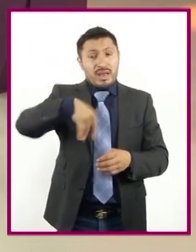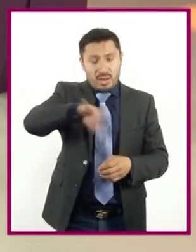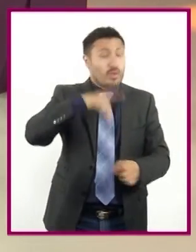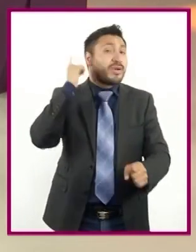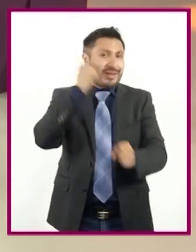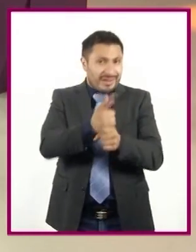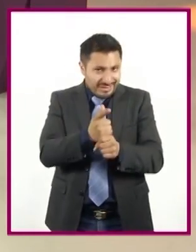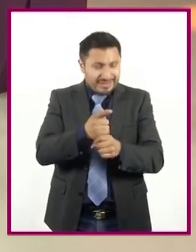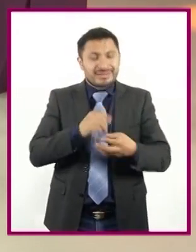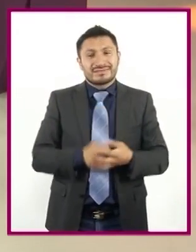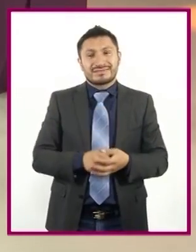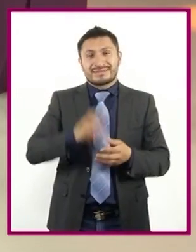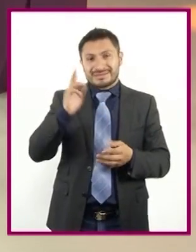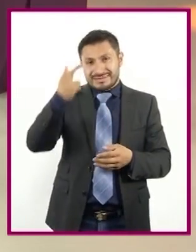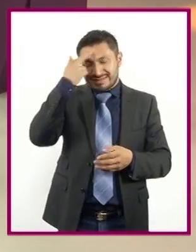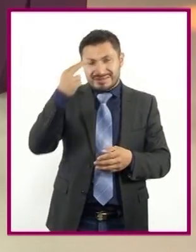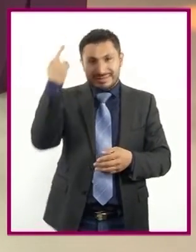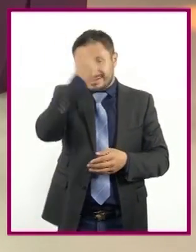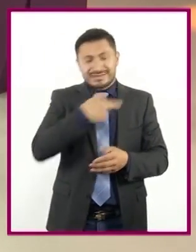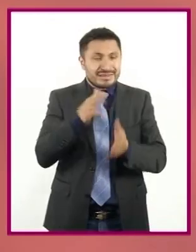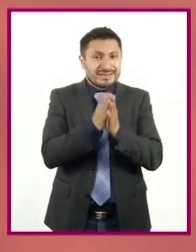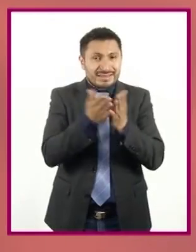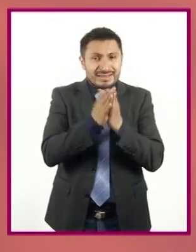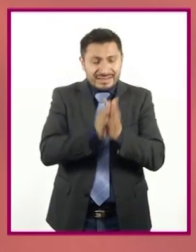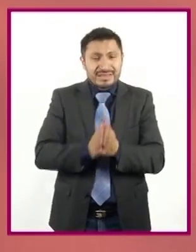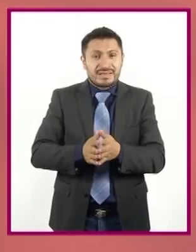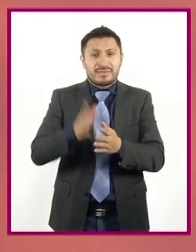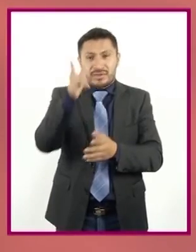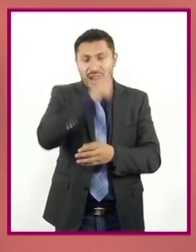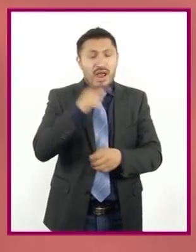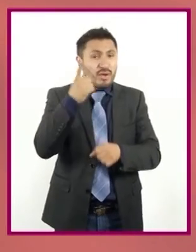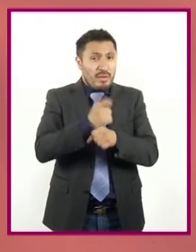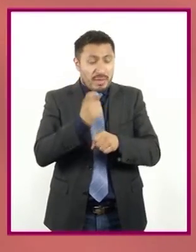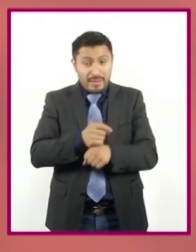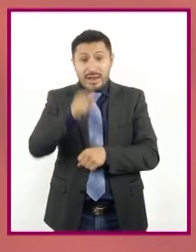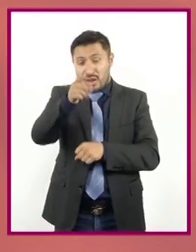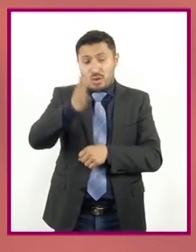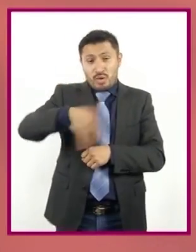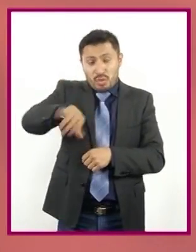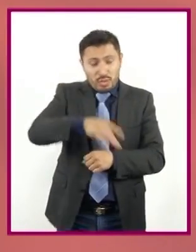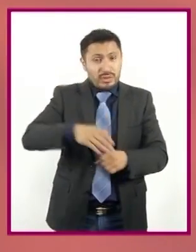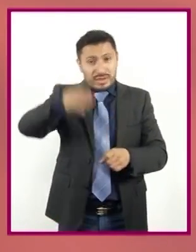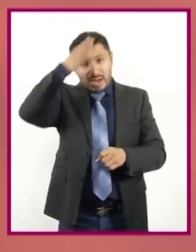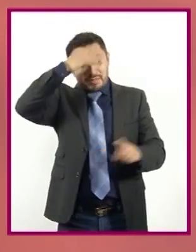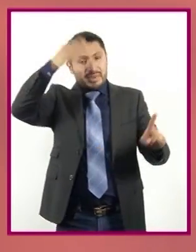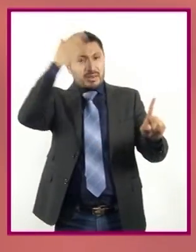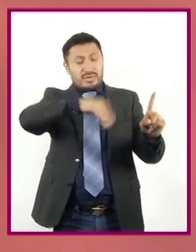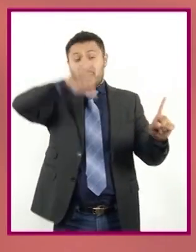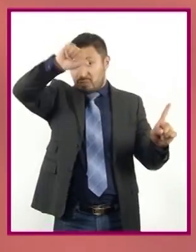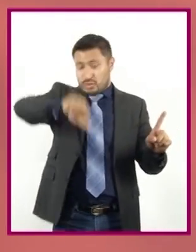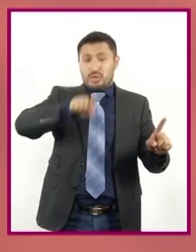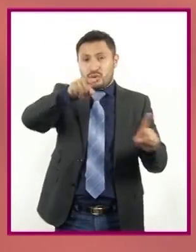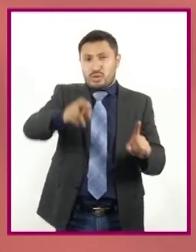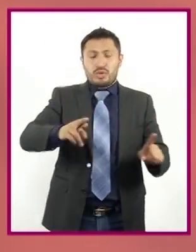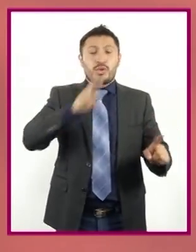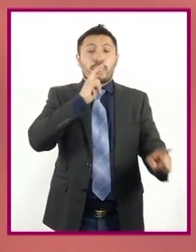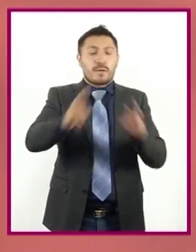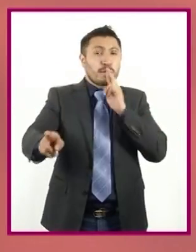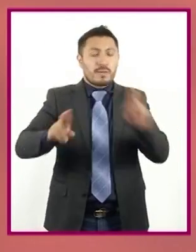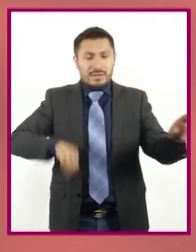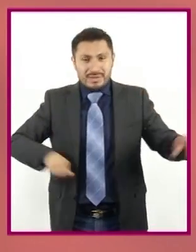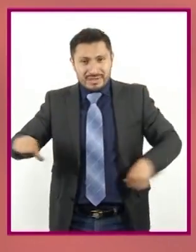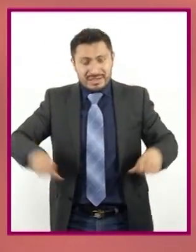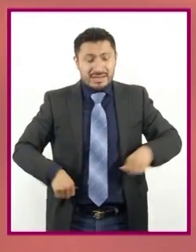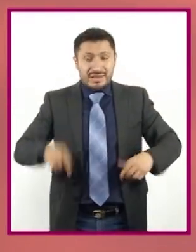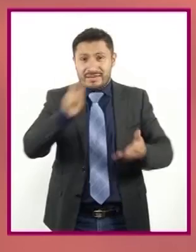encuentra. No olviden consultar su libro de texto de lengua materna. Busquen el aprendizaje esperado, respondan las actividades que se